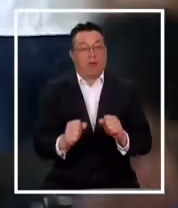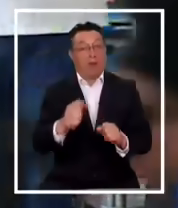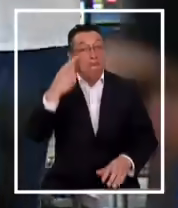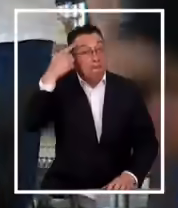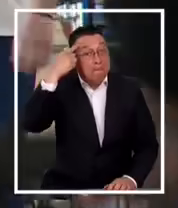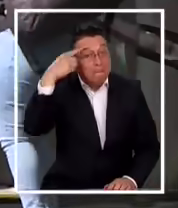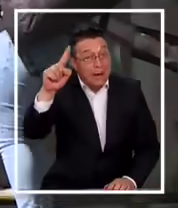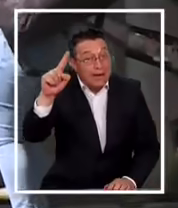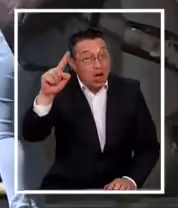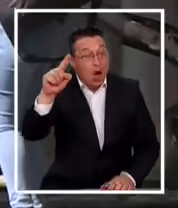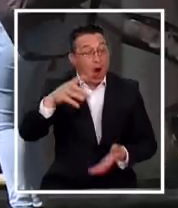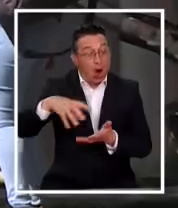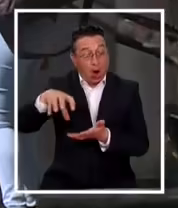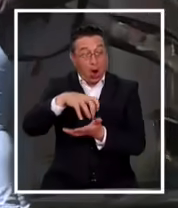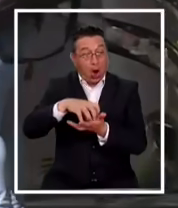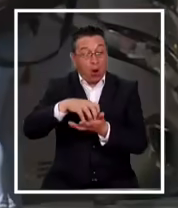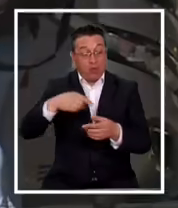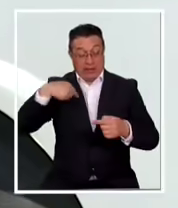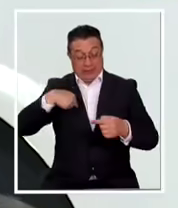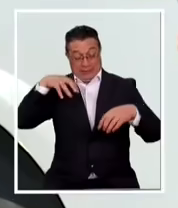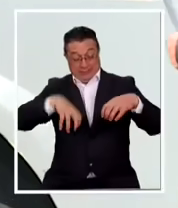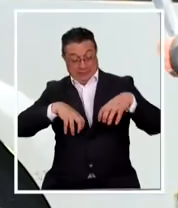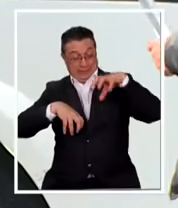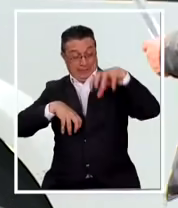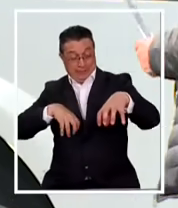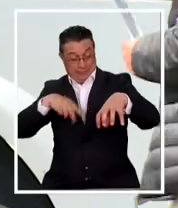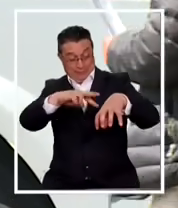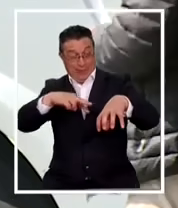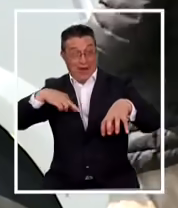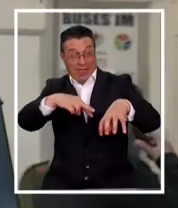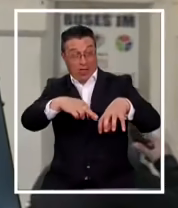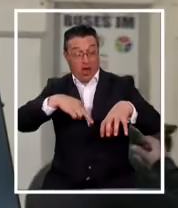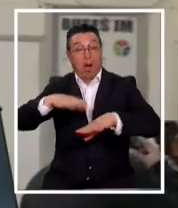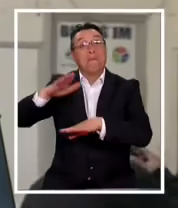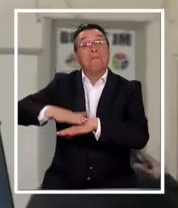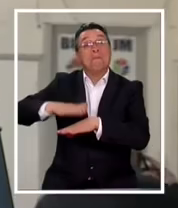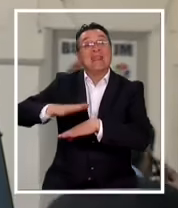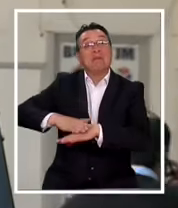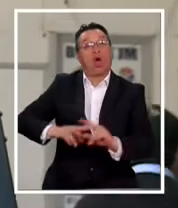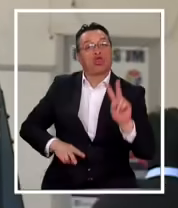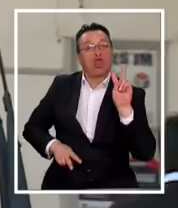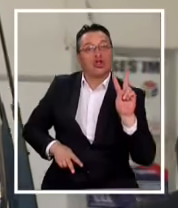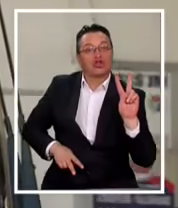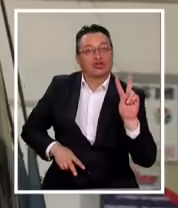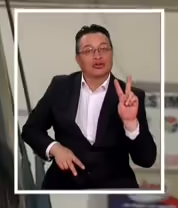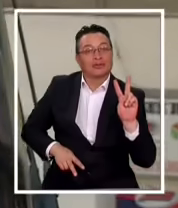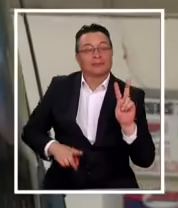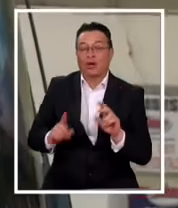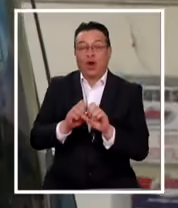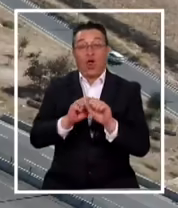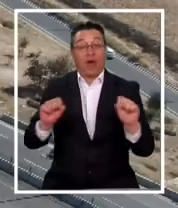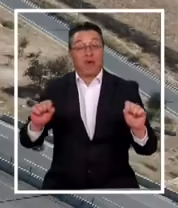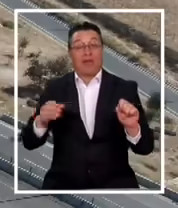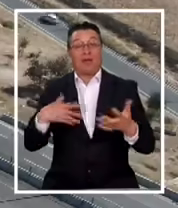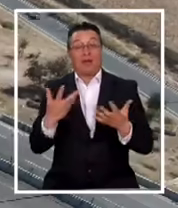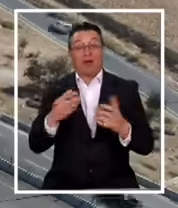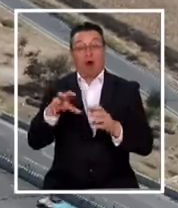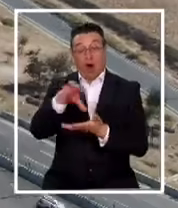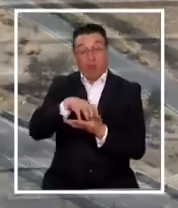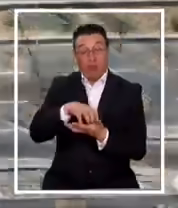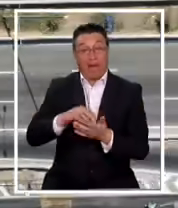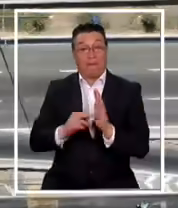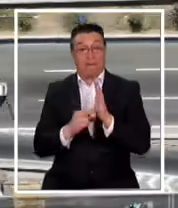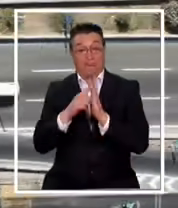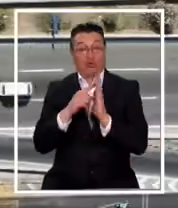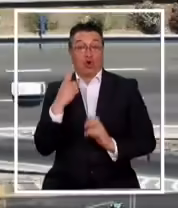sí, las comunas de origen y destino deben estar al menos en fase 2, o sea, no será posible viajar entre comunas